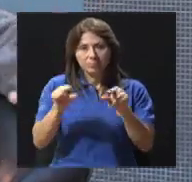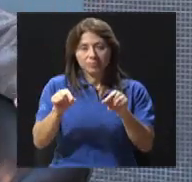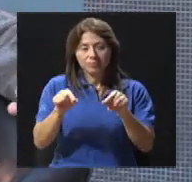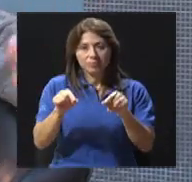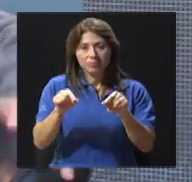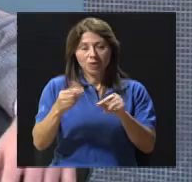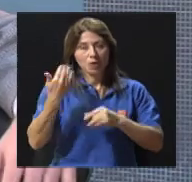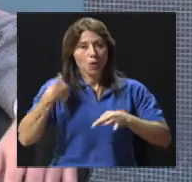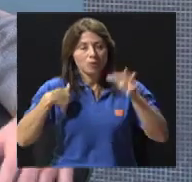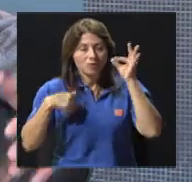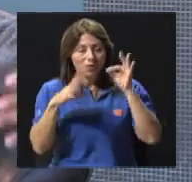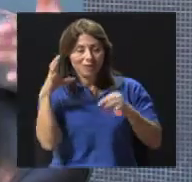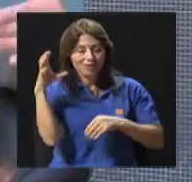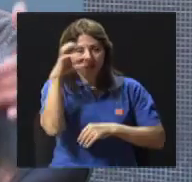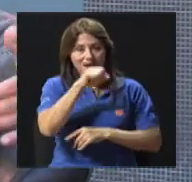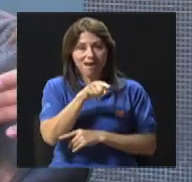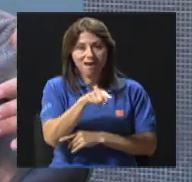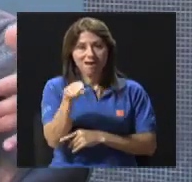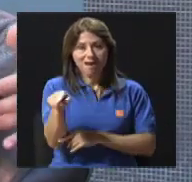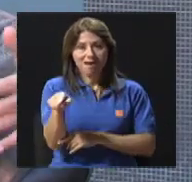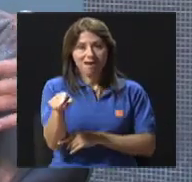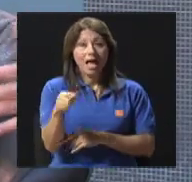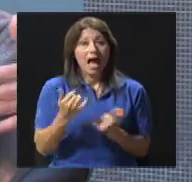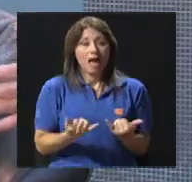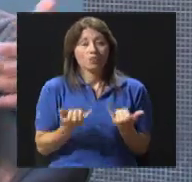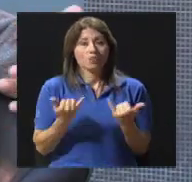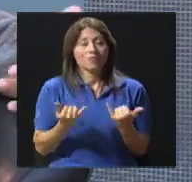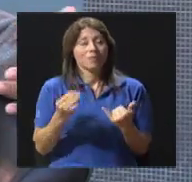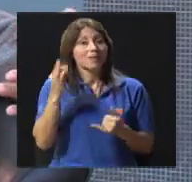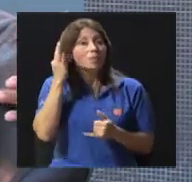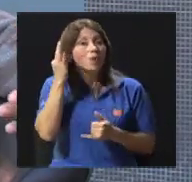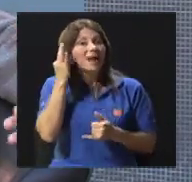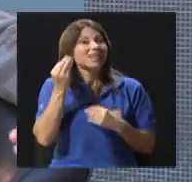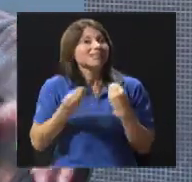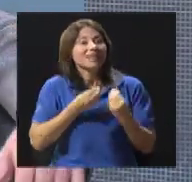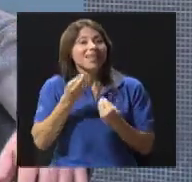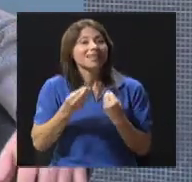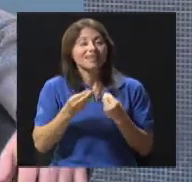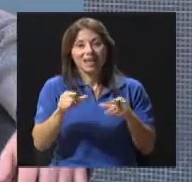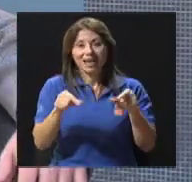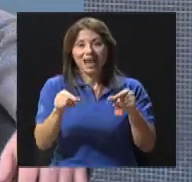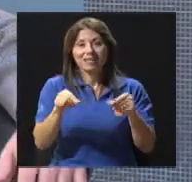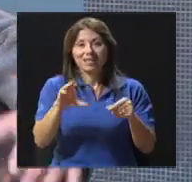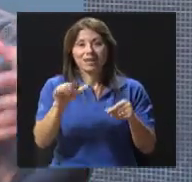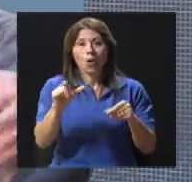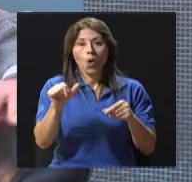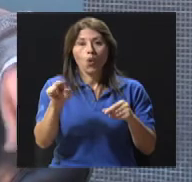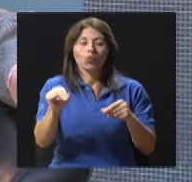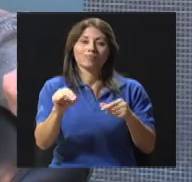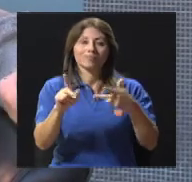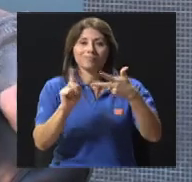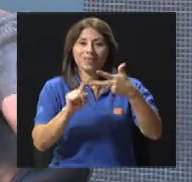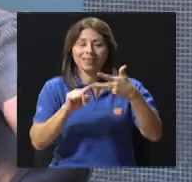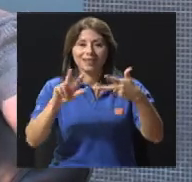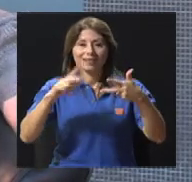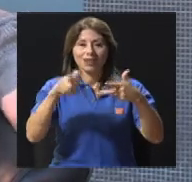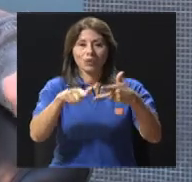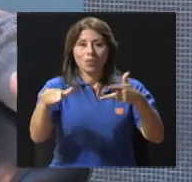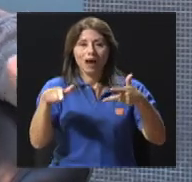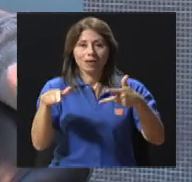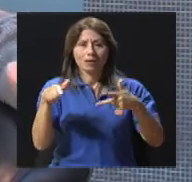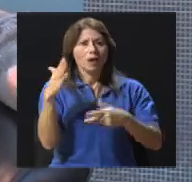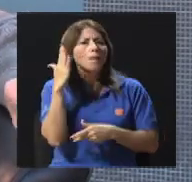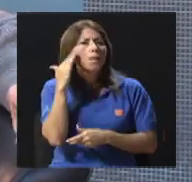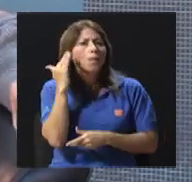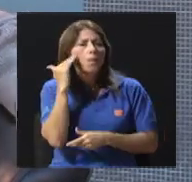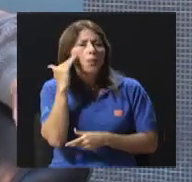país en ambos sexos. Y actualmente, como les decía, las mujeres se ubican en el tercer lugar. ¿Por qué nos preocupa este tema? Bueno, porque hay